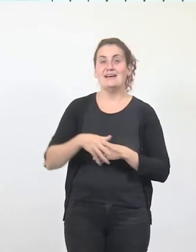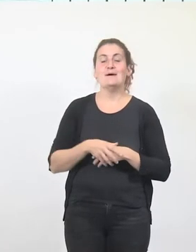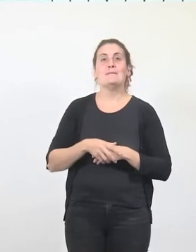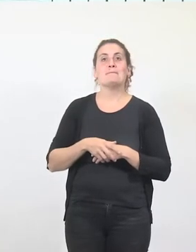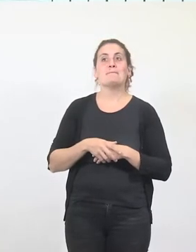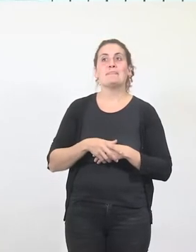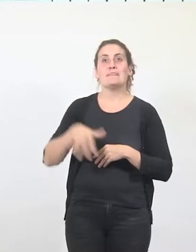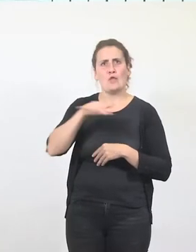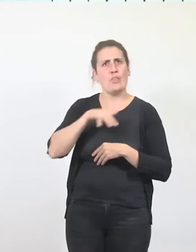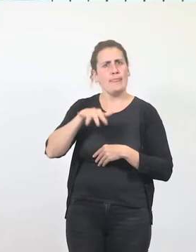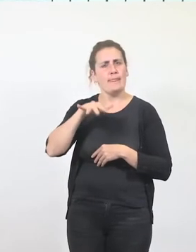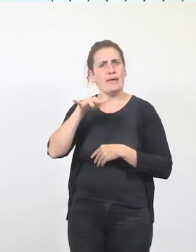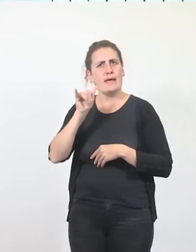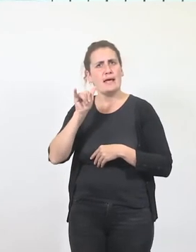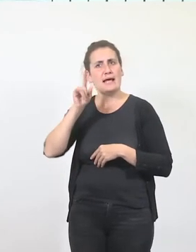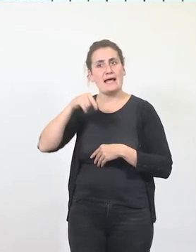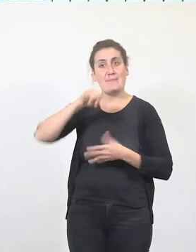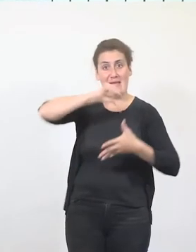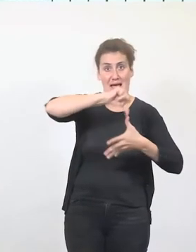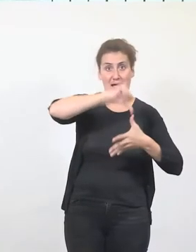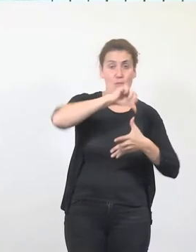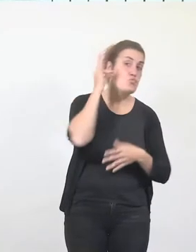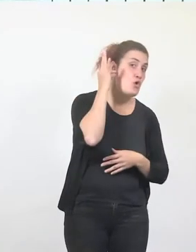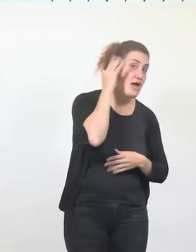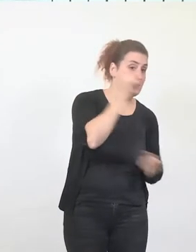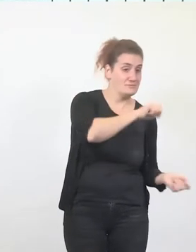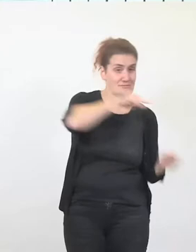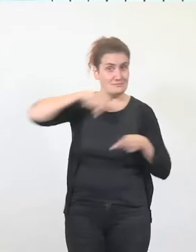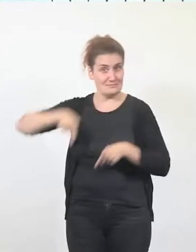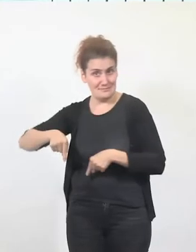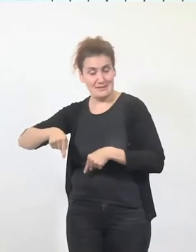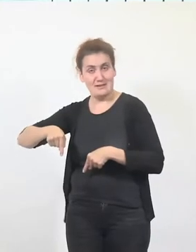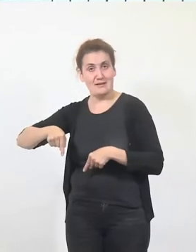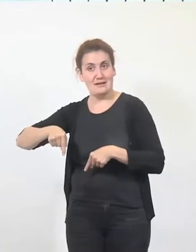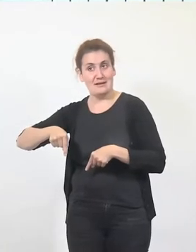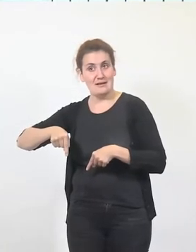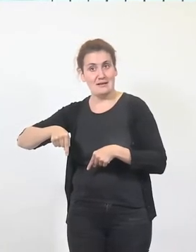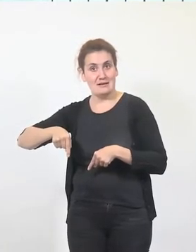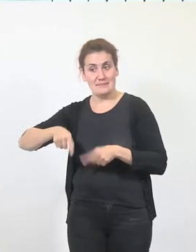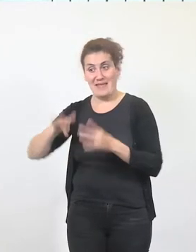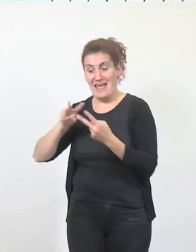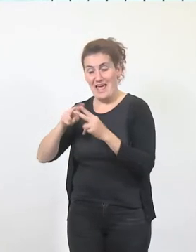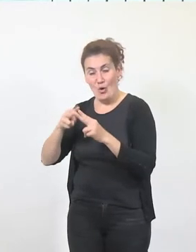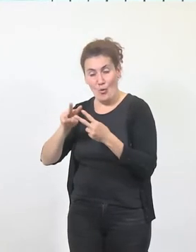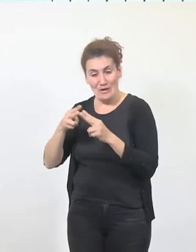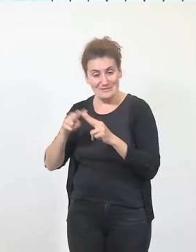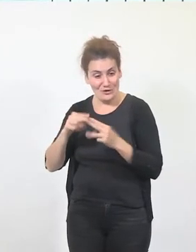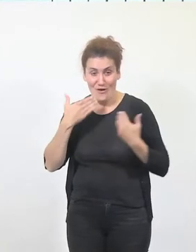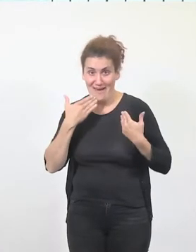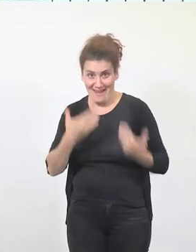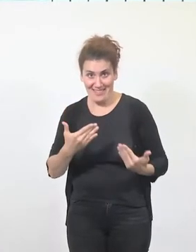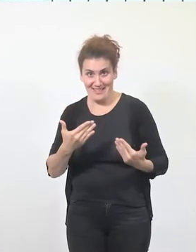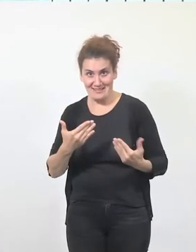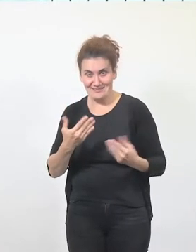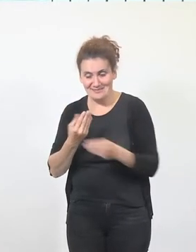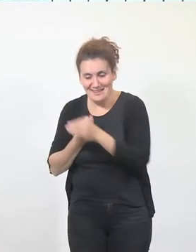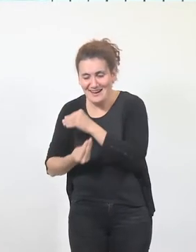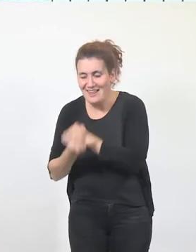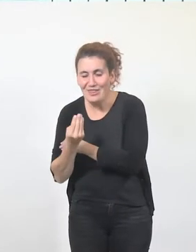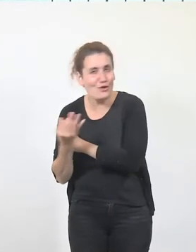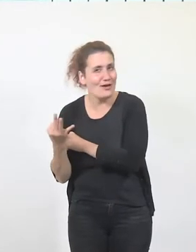donde subieron también mujeres de América Latina, como fruto de este encuentro,